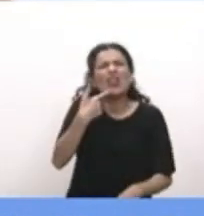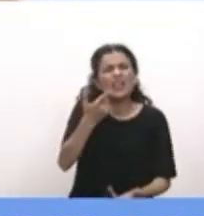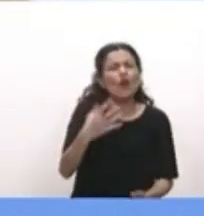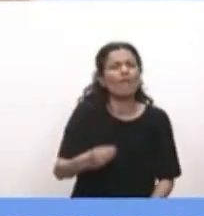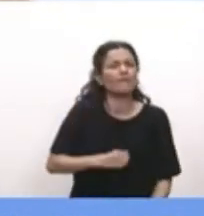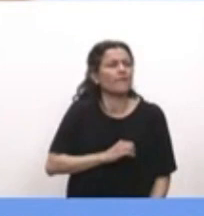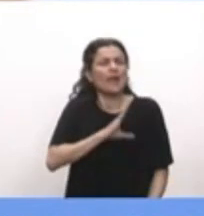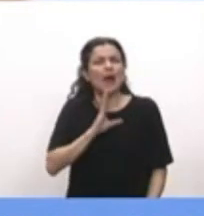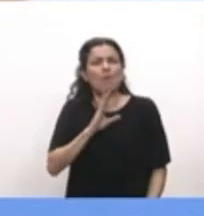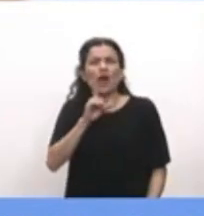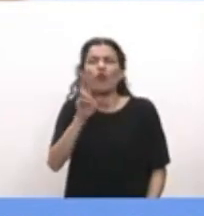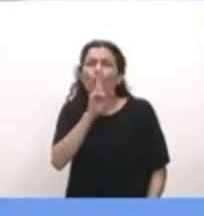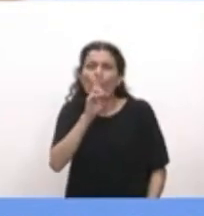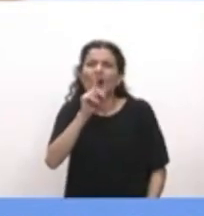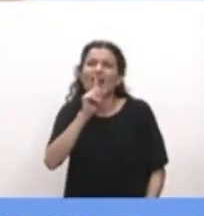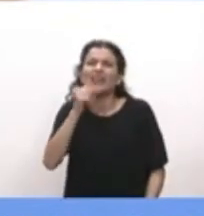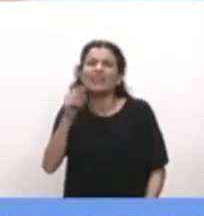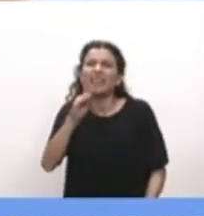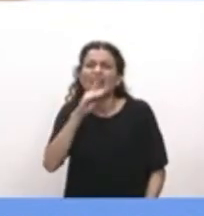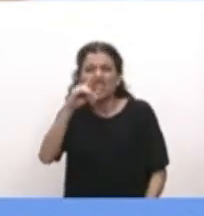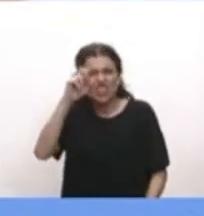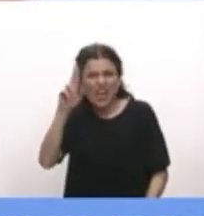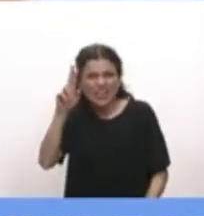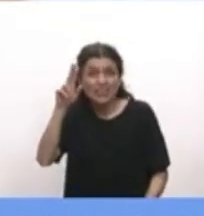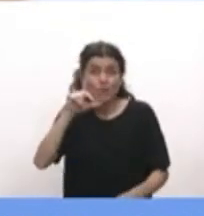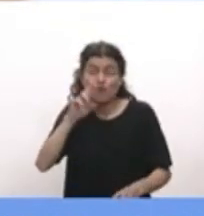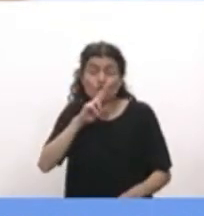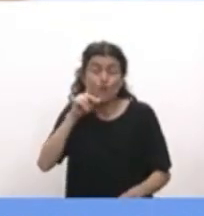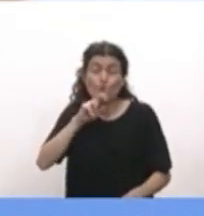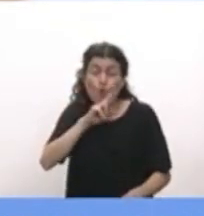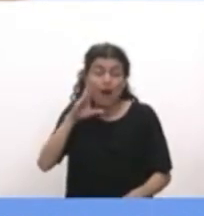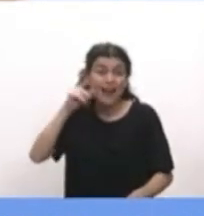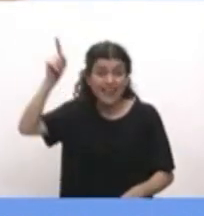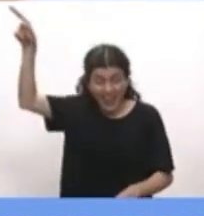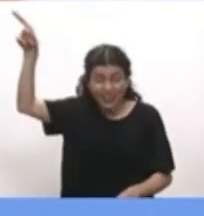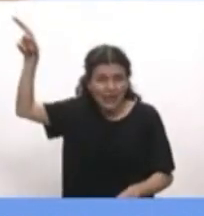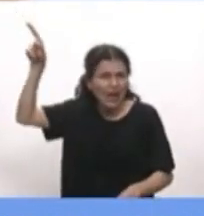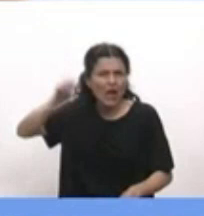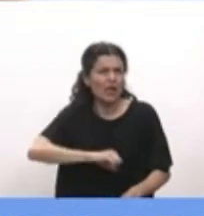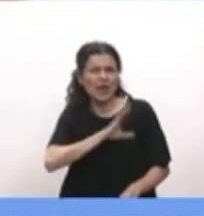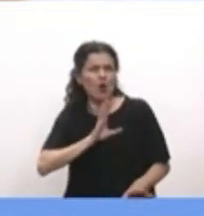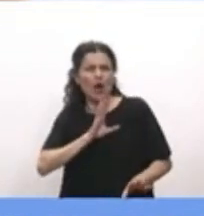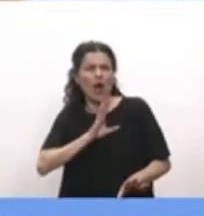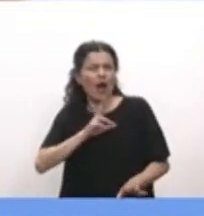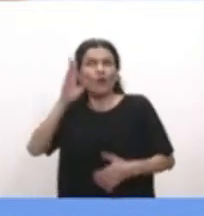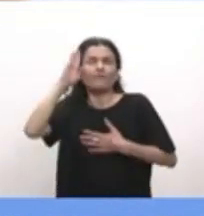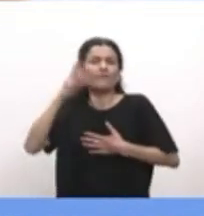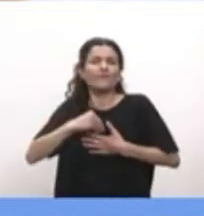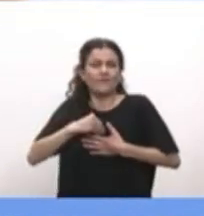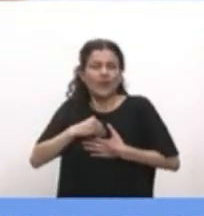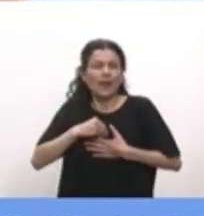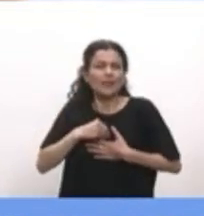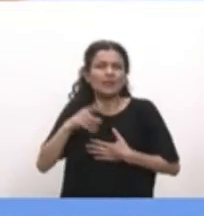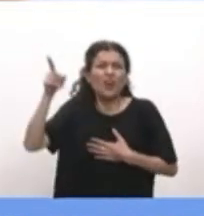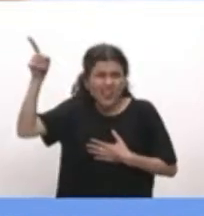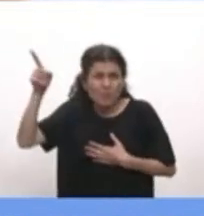Thatcher, quien dio la orden de hundir el crucero General Belgrano.